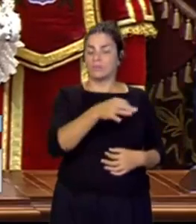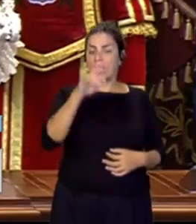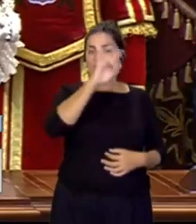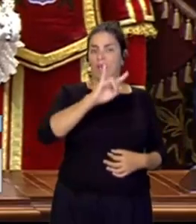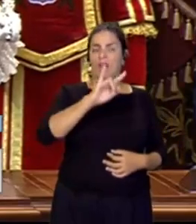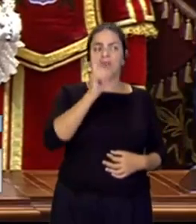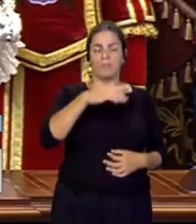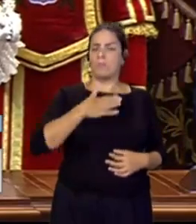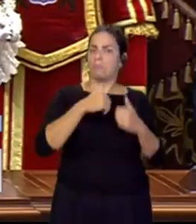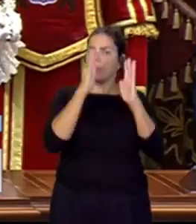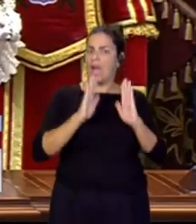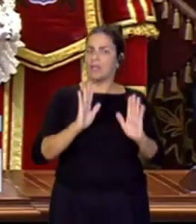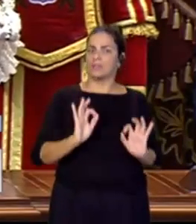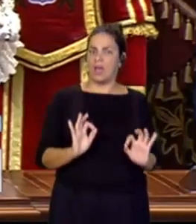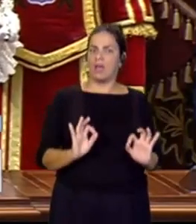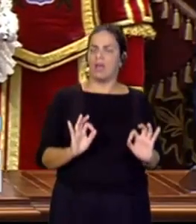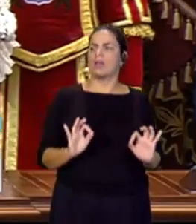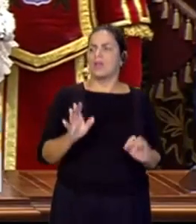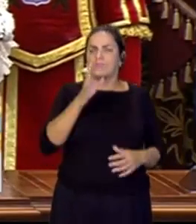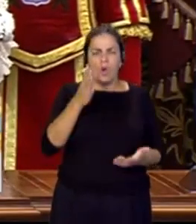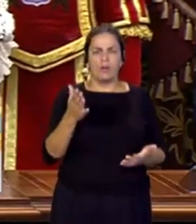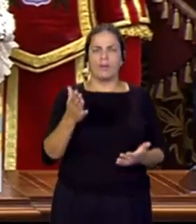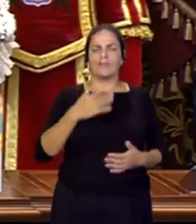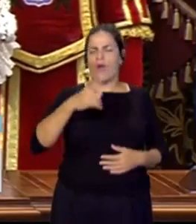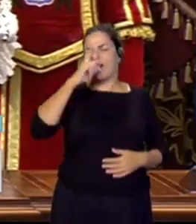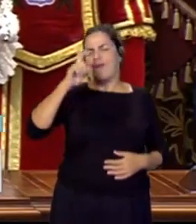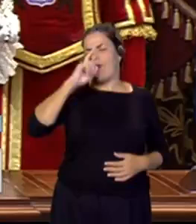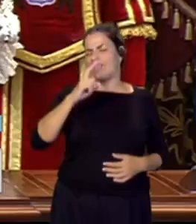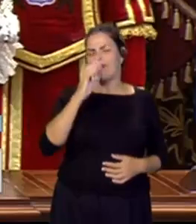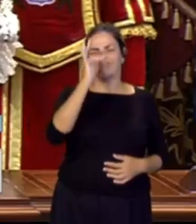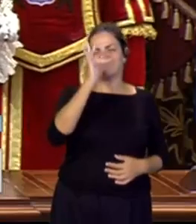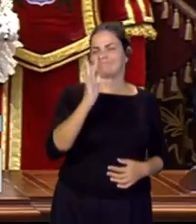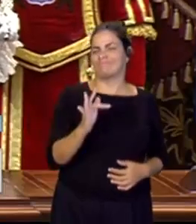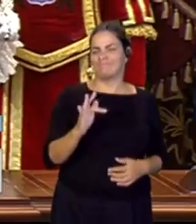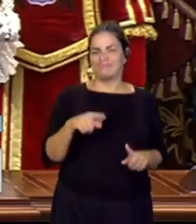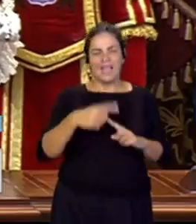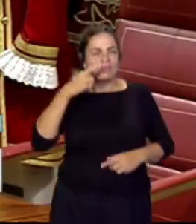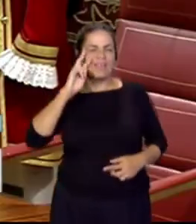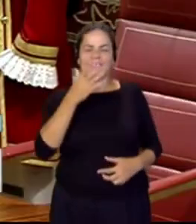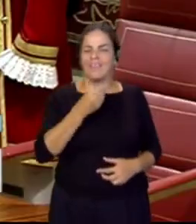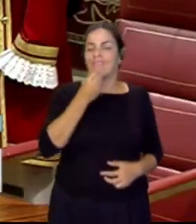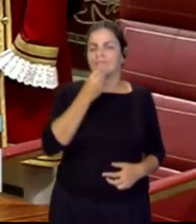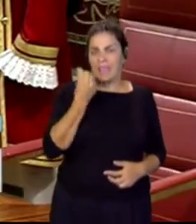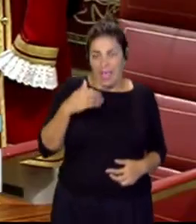mi casa. Están en tantos de mis buenos recuerdos y vivencias desde muy niño.